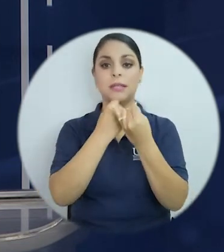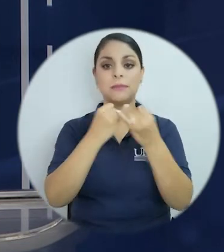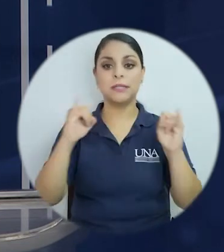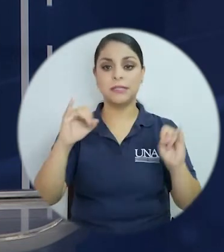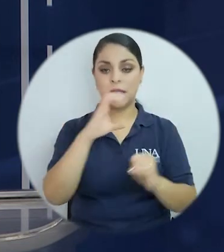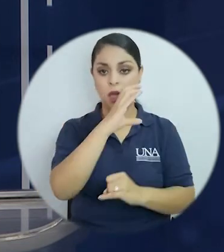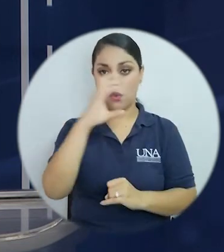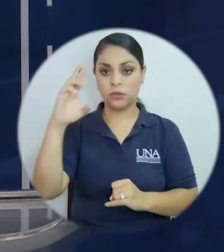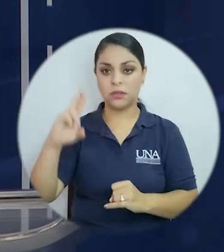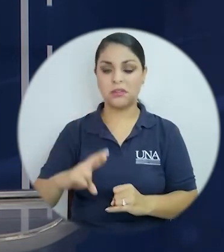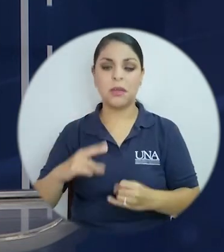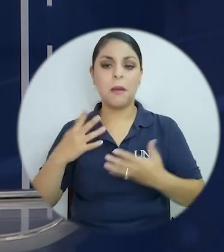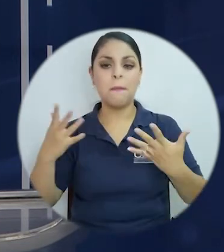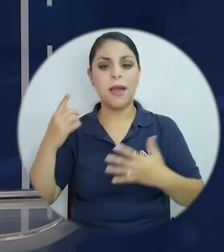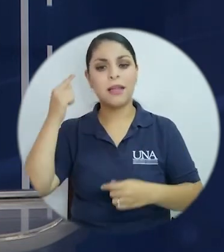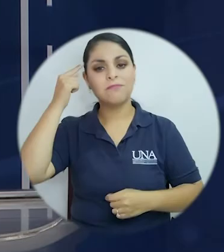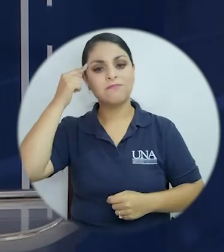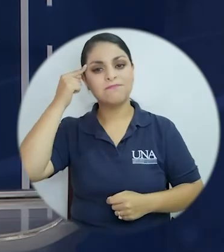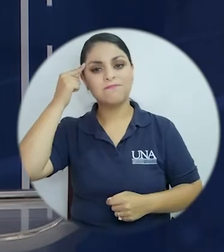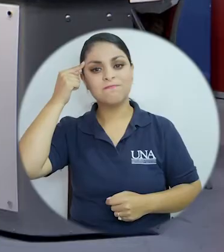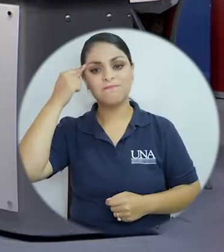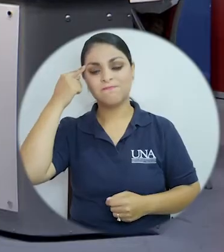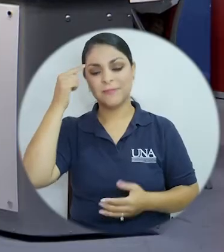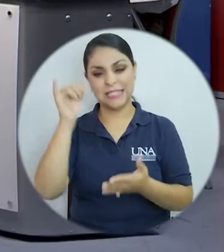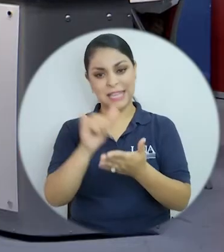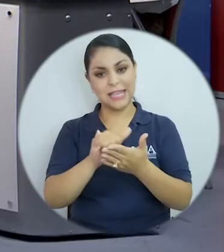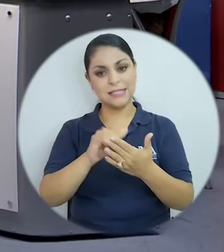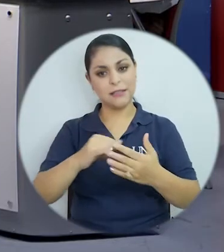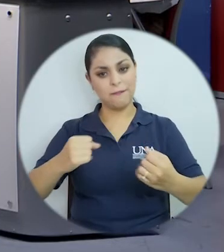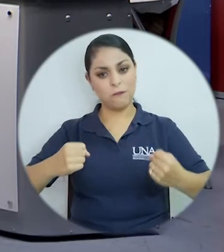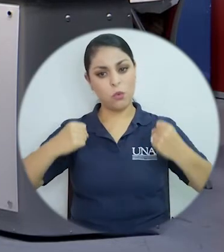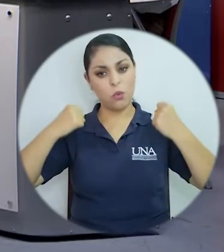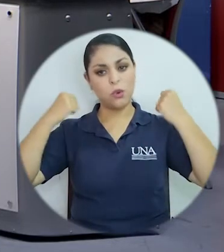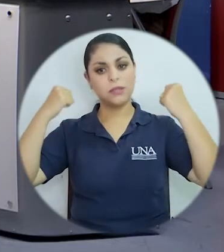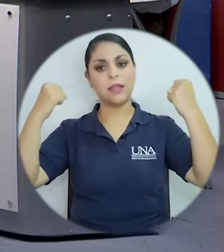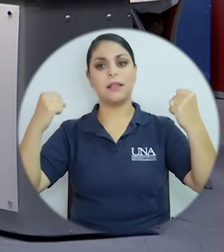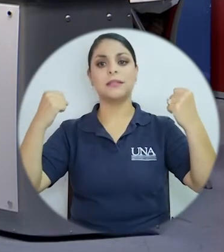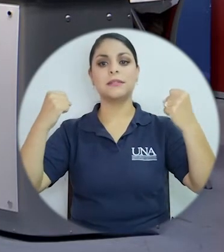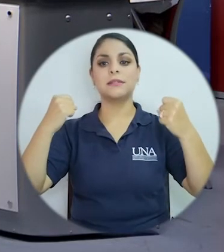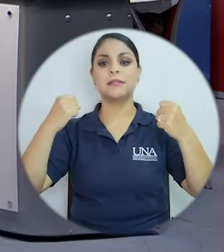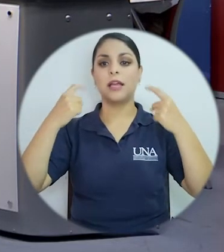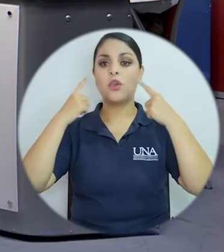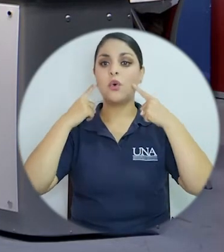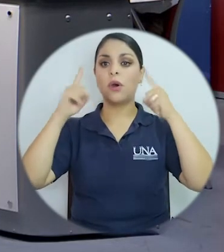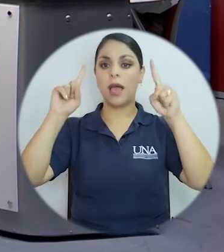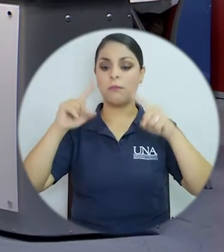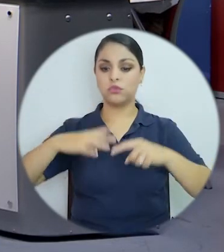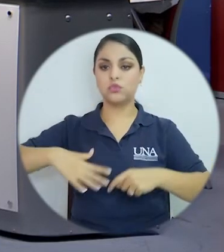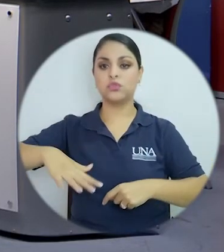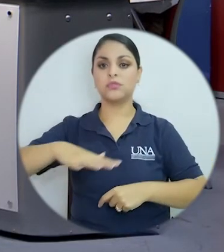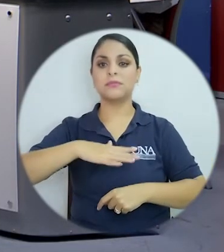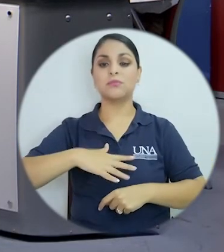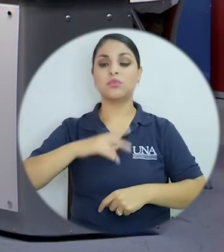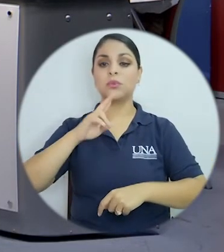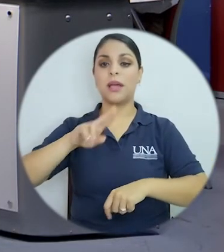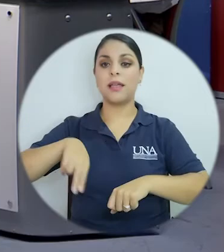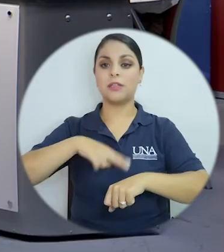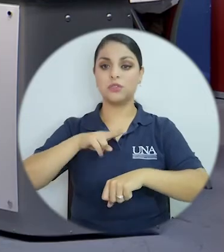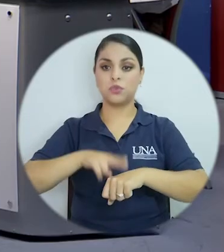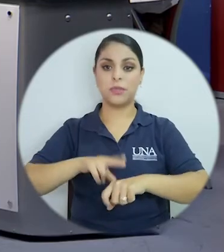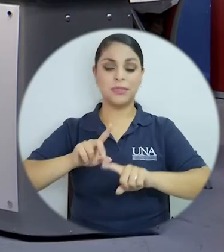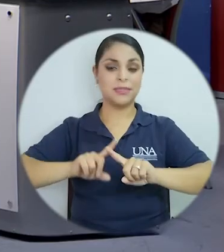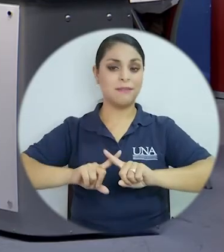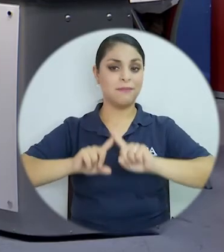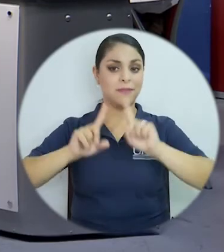Independencia de Costa Rica para reflexionar sobre esas fortalezas que nos hicieron una nación distinta y